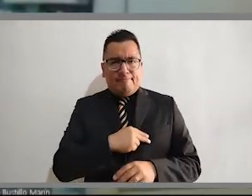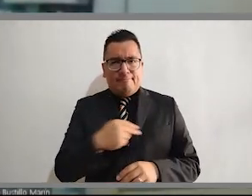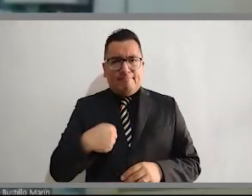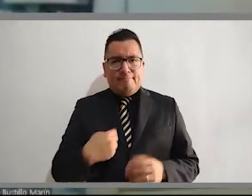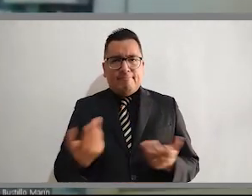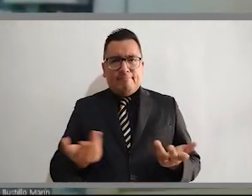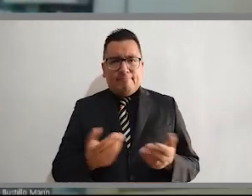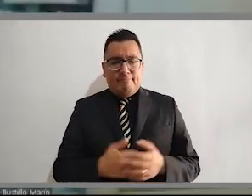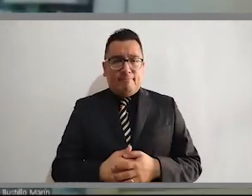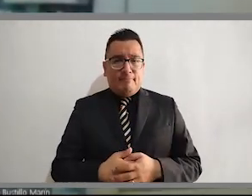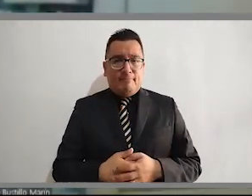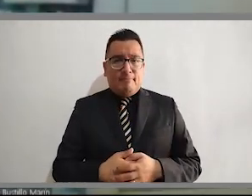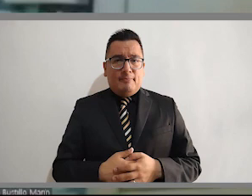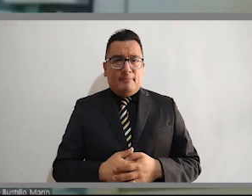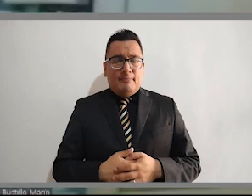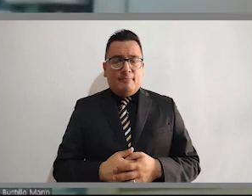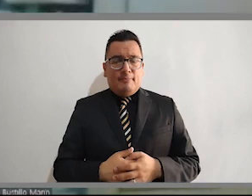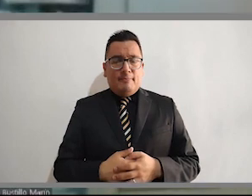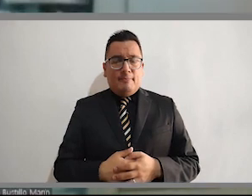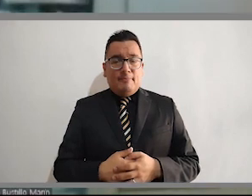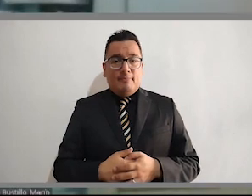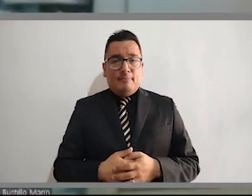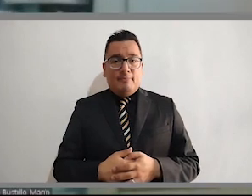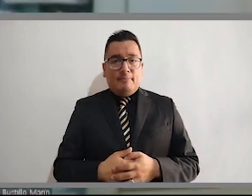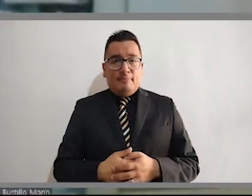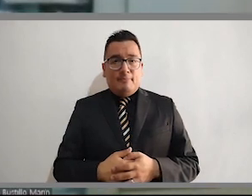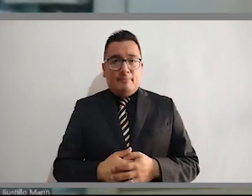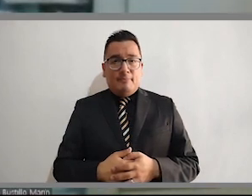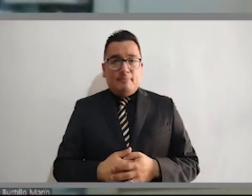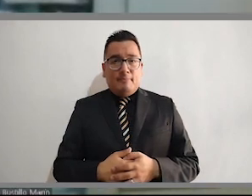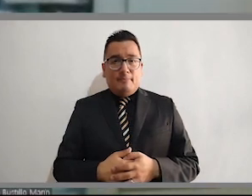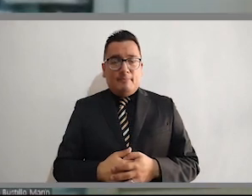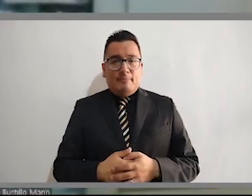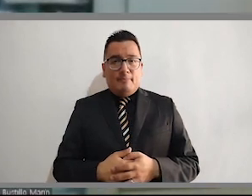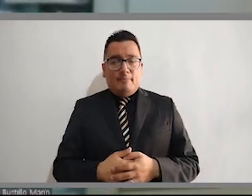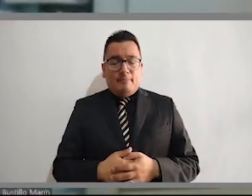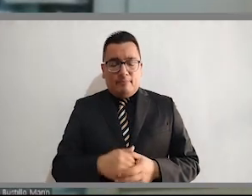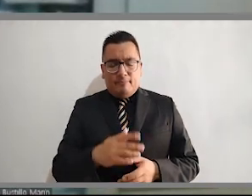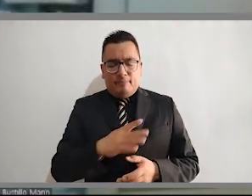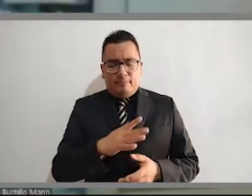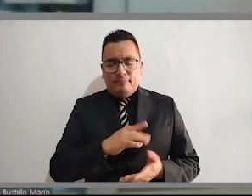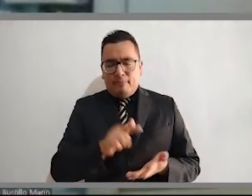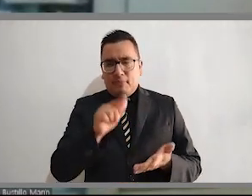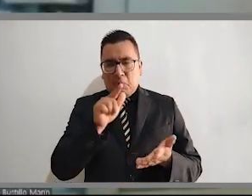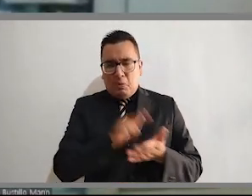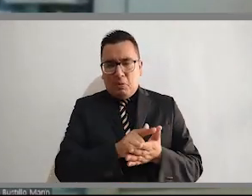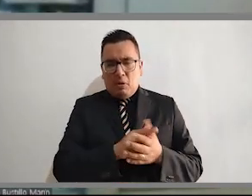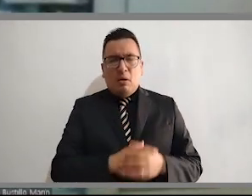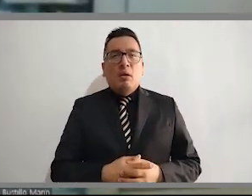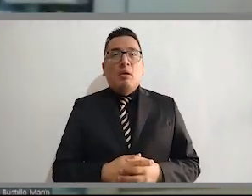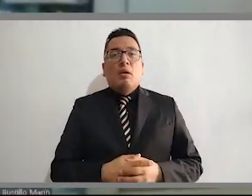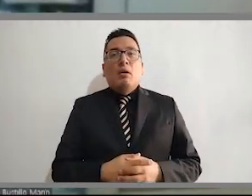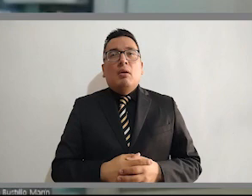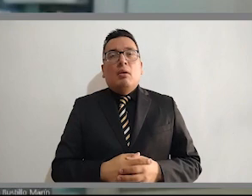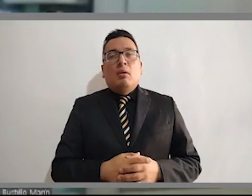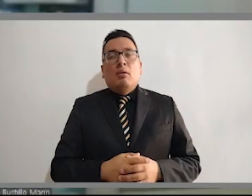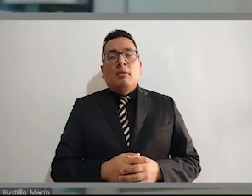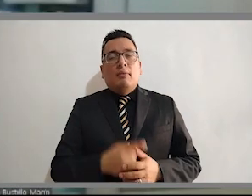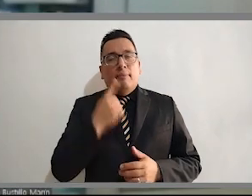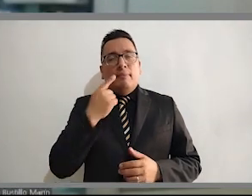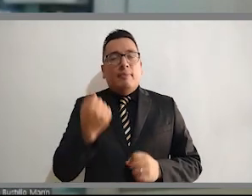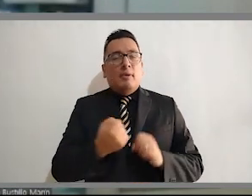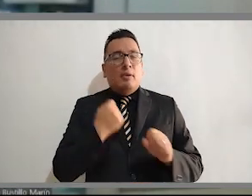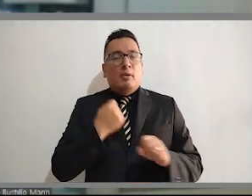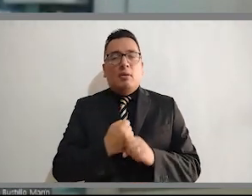¿A qué me refiero? Hay sentencias hay una sentencia